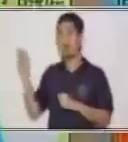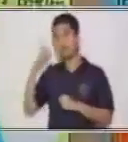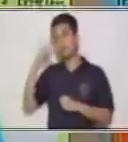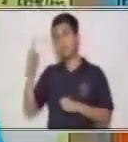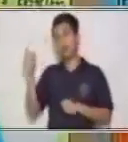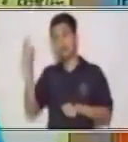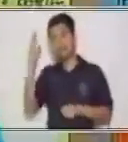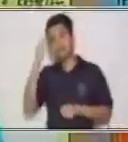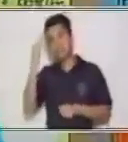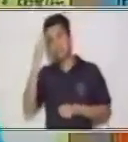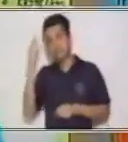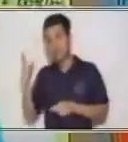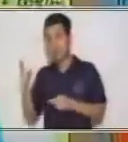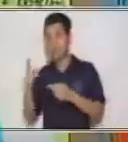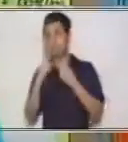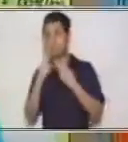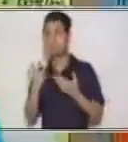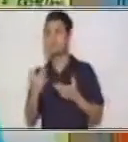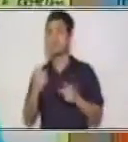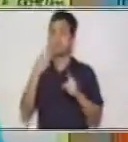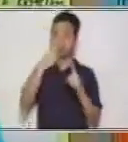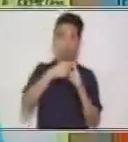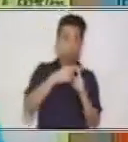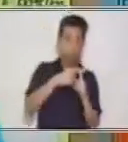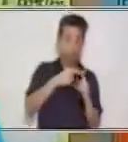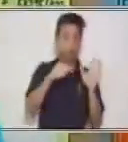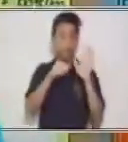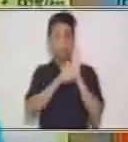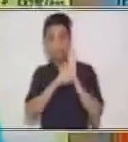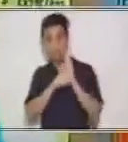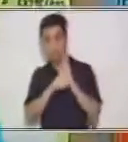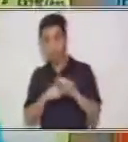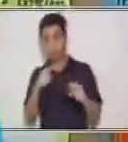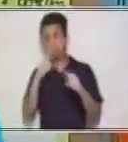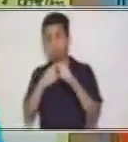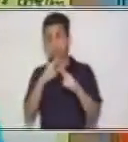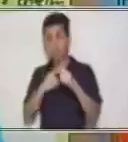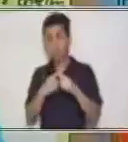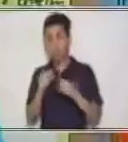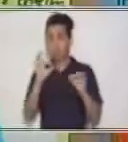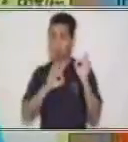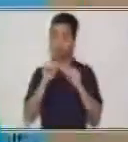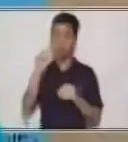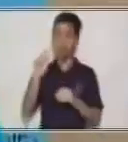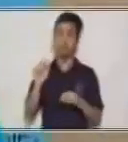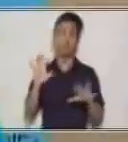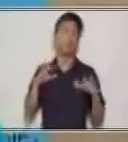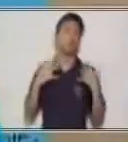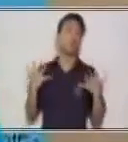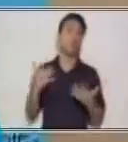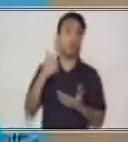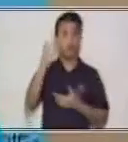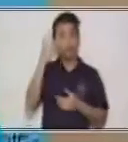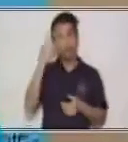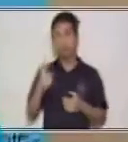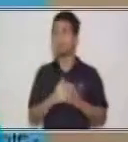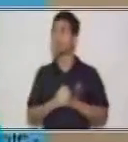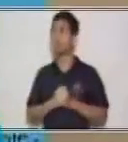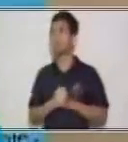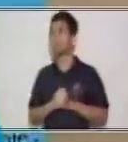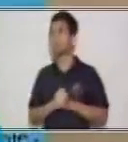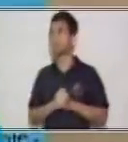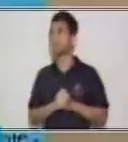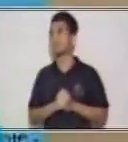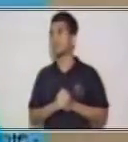el resultado? Suma, resta, multiplicación o división. ¿Cuál sería la correcta? Muy